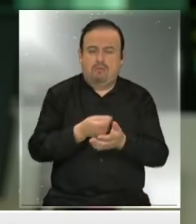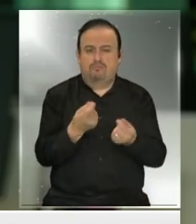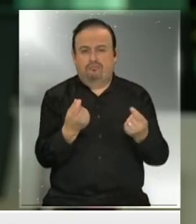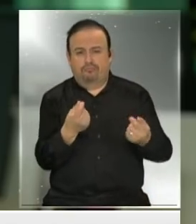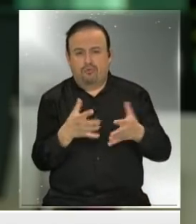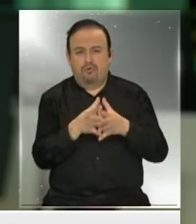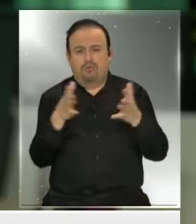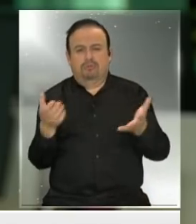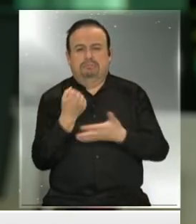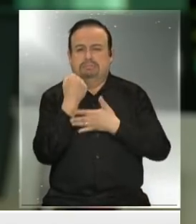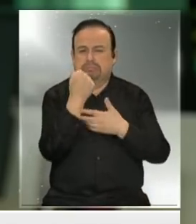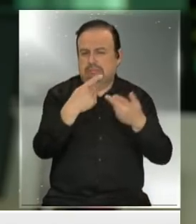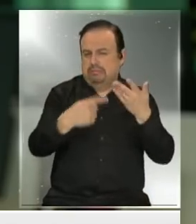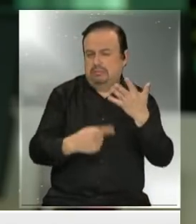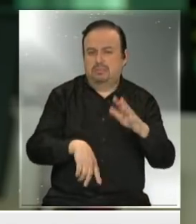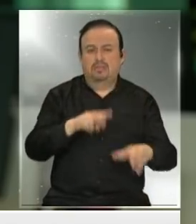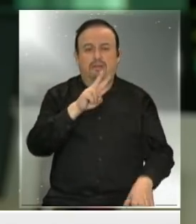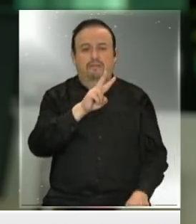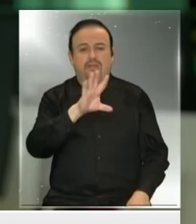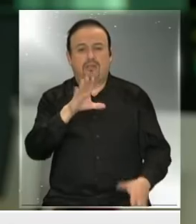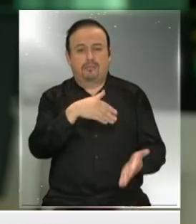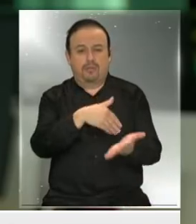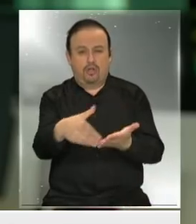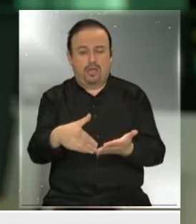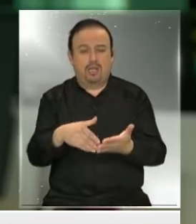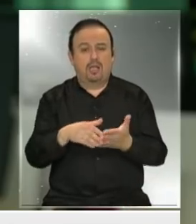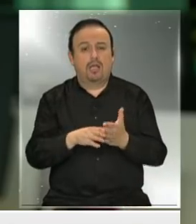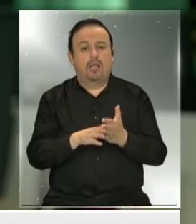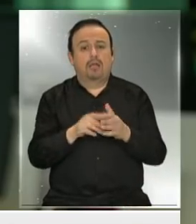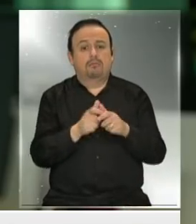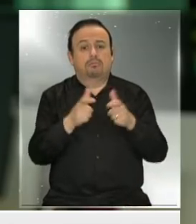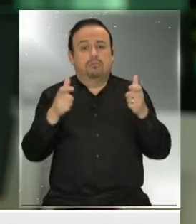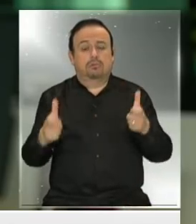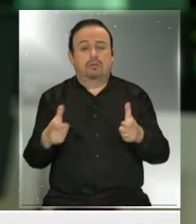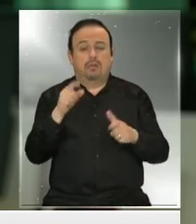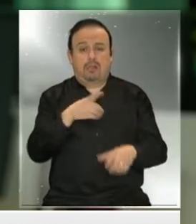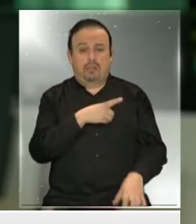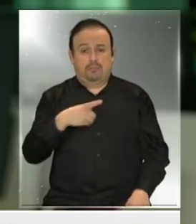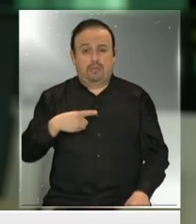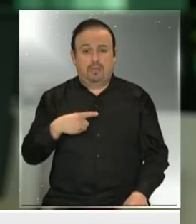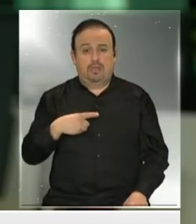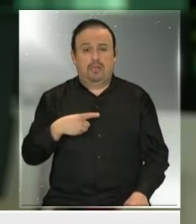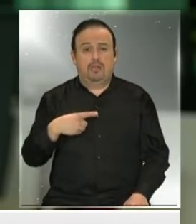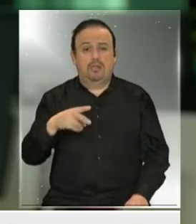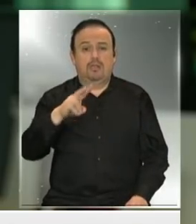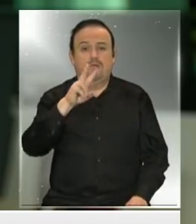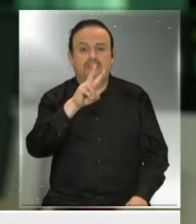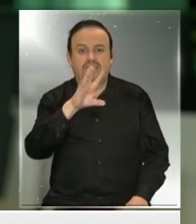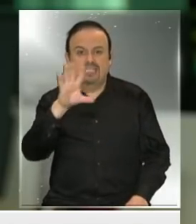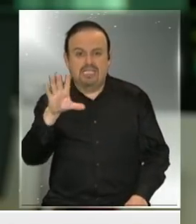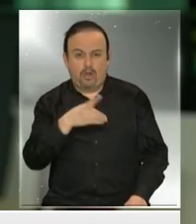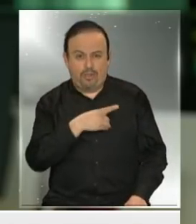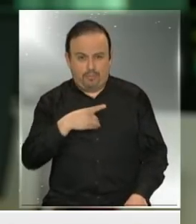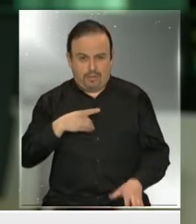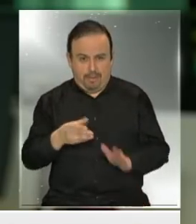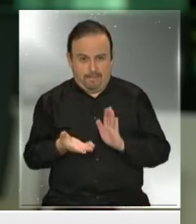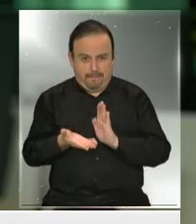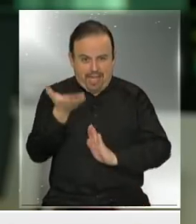con asesorías y todas las cosas 25 millones lo aumentaron al menos en los diputados en 25